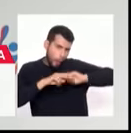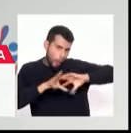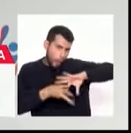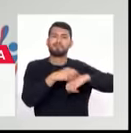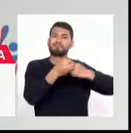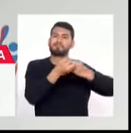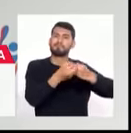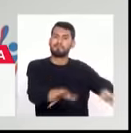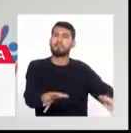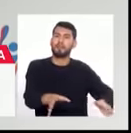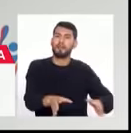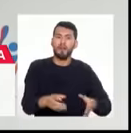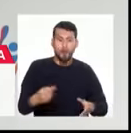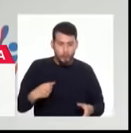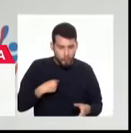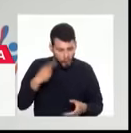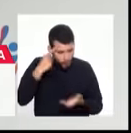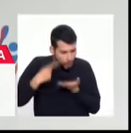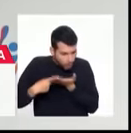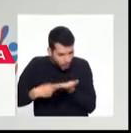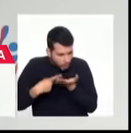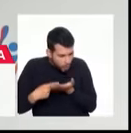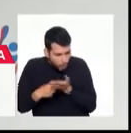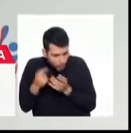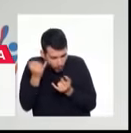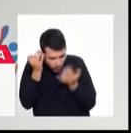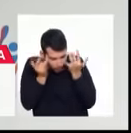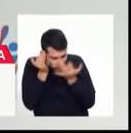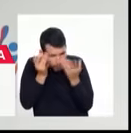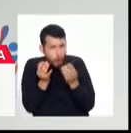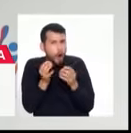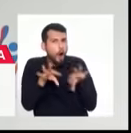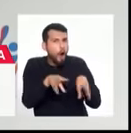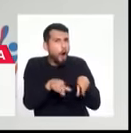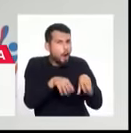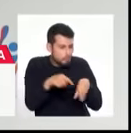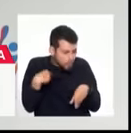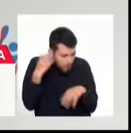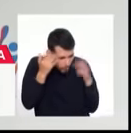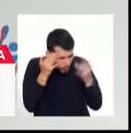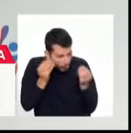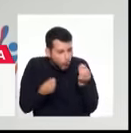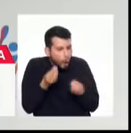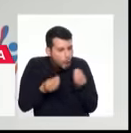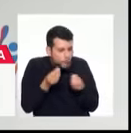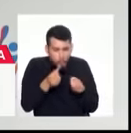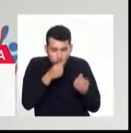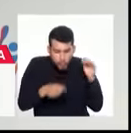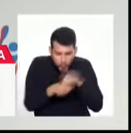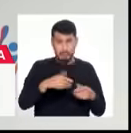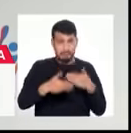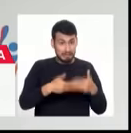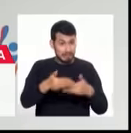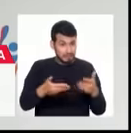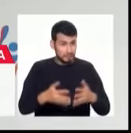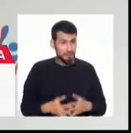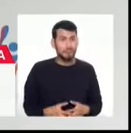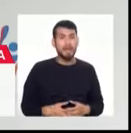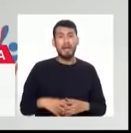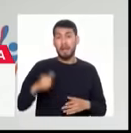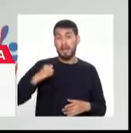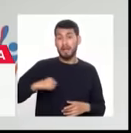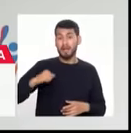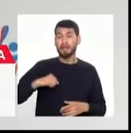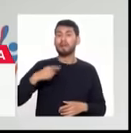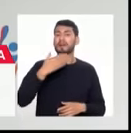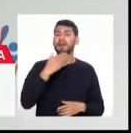Porque eso que venga hoy defensa. Bueno, el de defensa hace rato que se fue, ¿no? O sea, debería haber seguido, pero fueron las dos estampitas, las dos figuritas que vimos